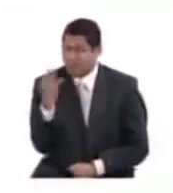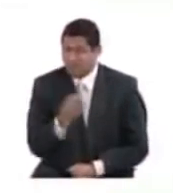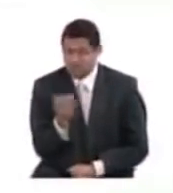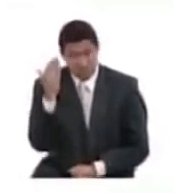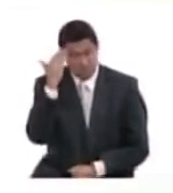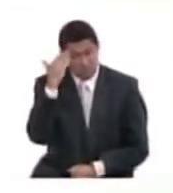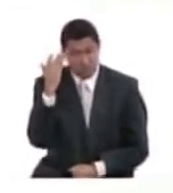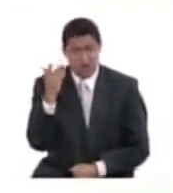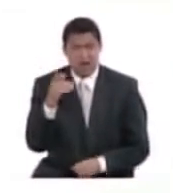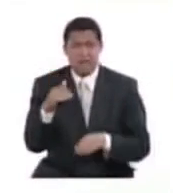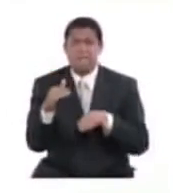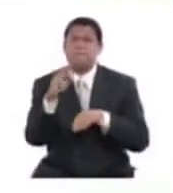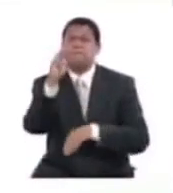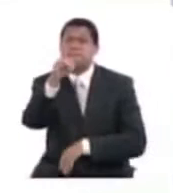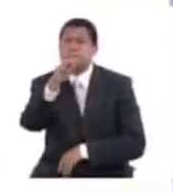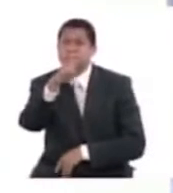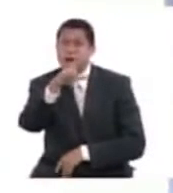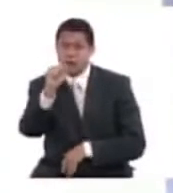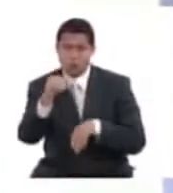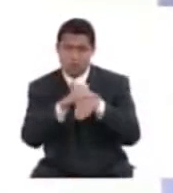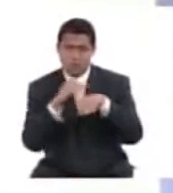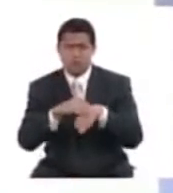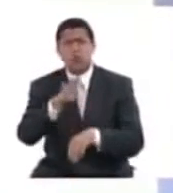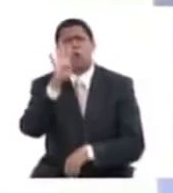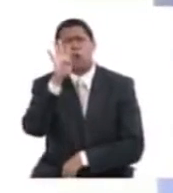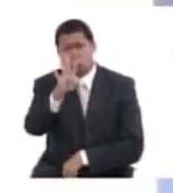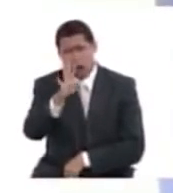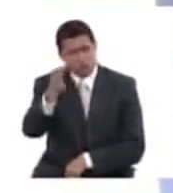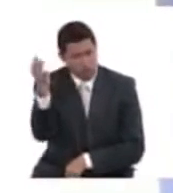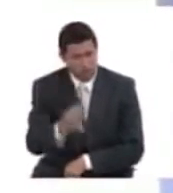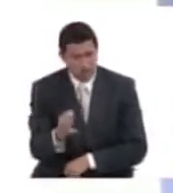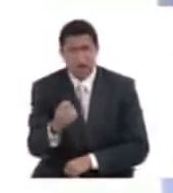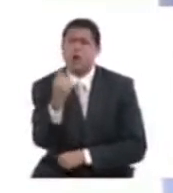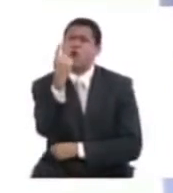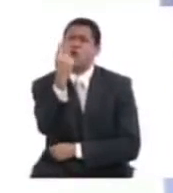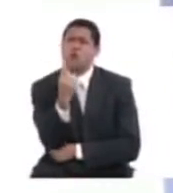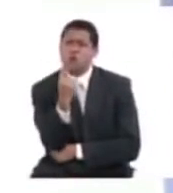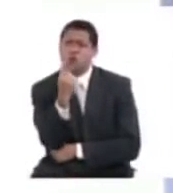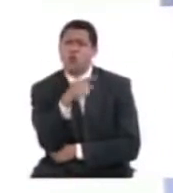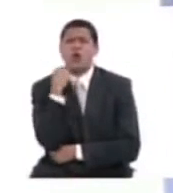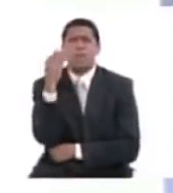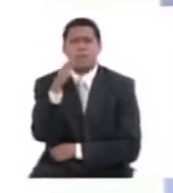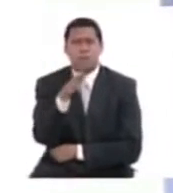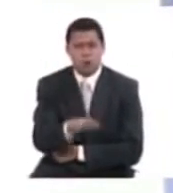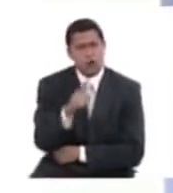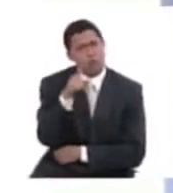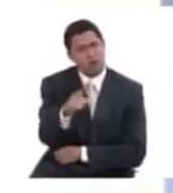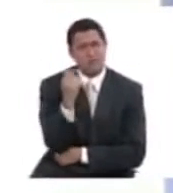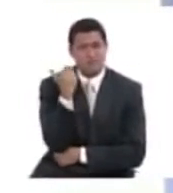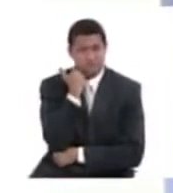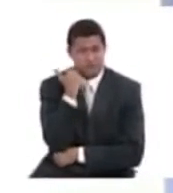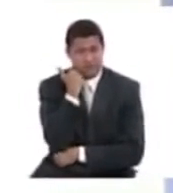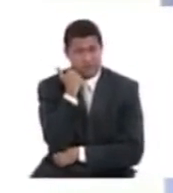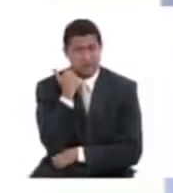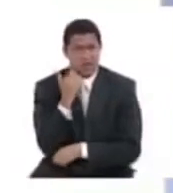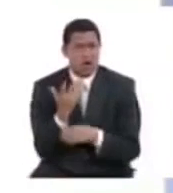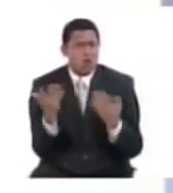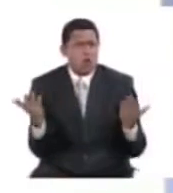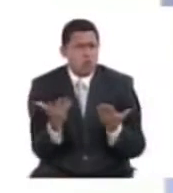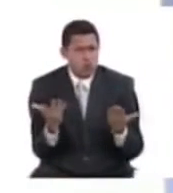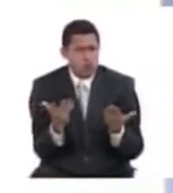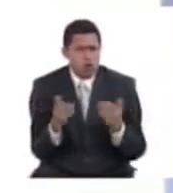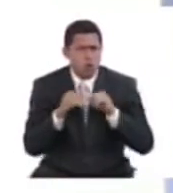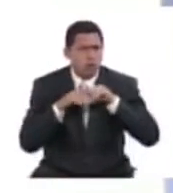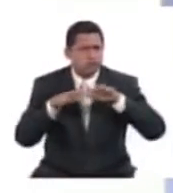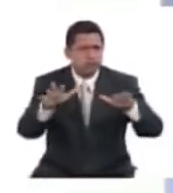algunos. La ministra Luisana Melo decía que solamente 4 habían sido confirmados y una persona había fallecido a causa de este virus. ¿Cómo es este virus